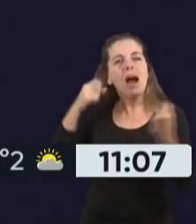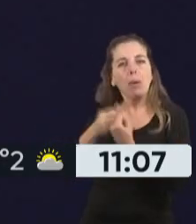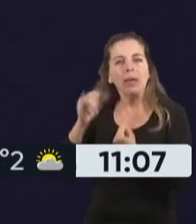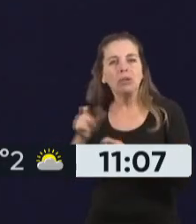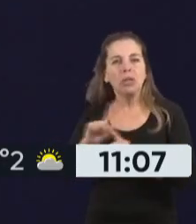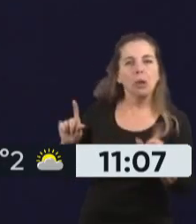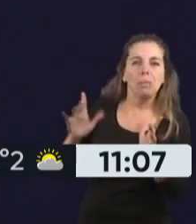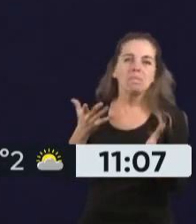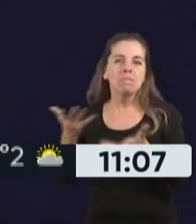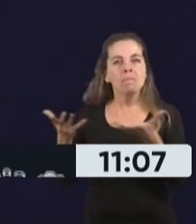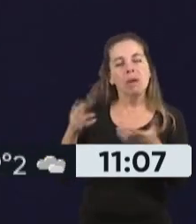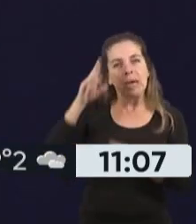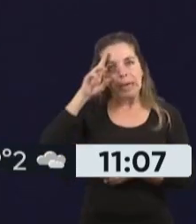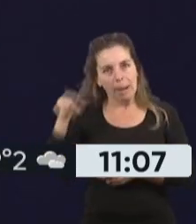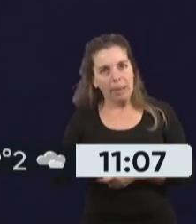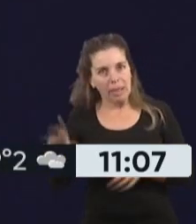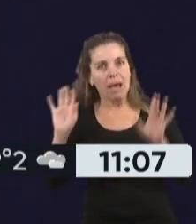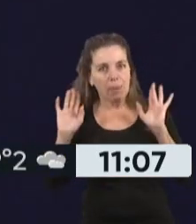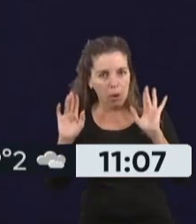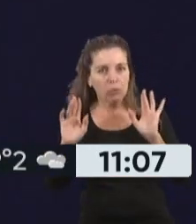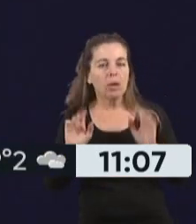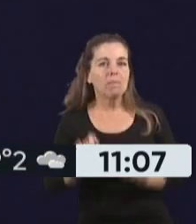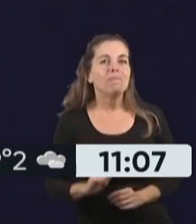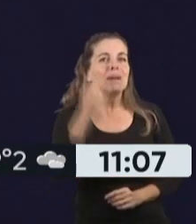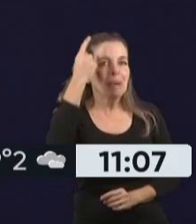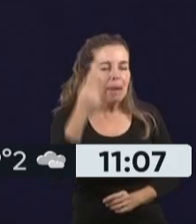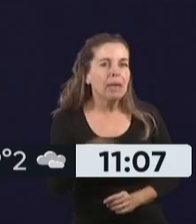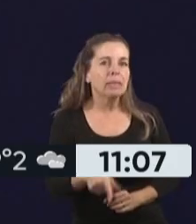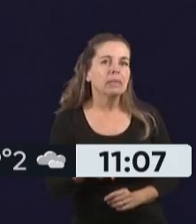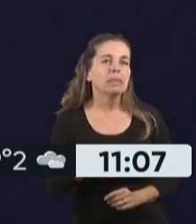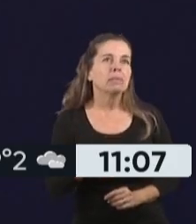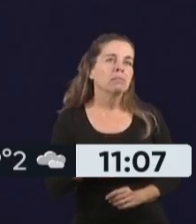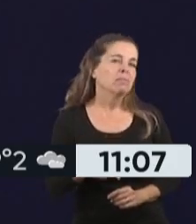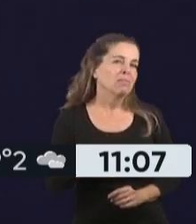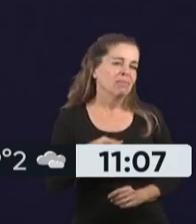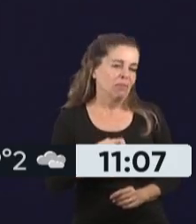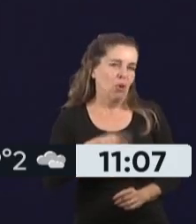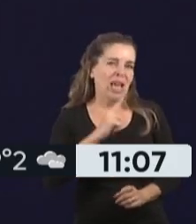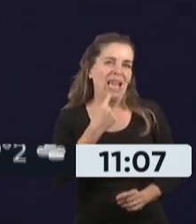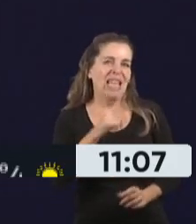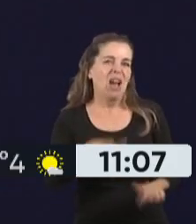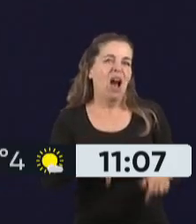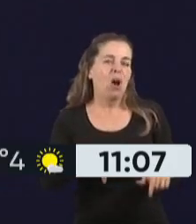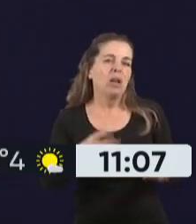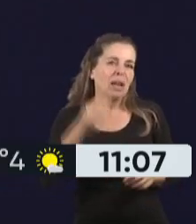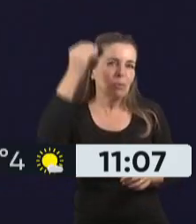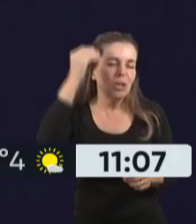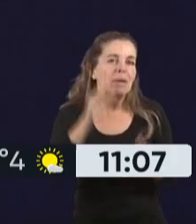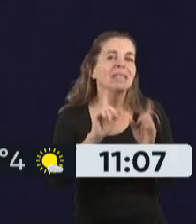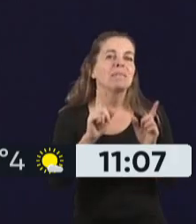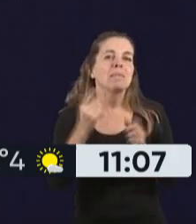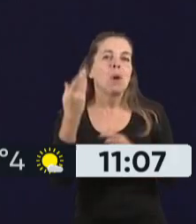las respetamos y de hecho las he mencionado, no es la primera vez que las menciono, digo, las he mencionado, incluso he mencionado el Banco Mundial